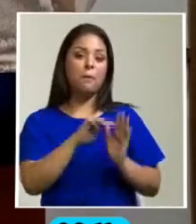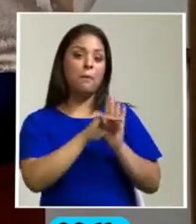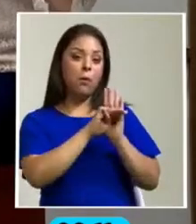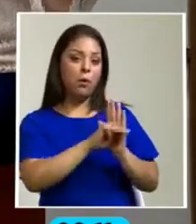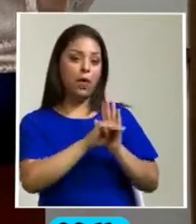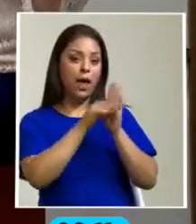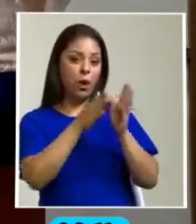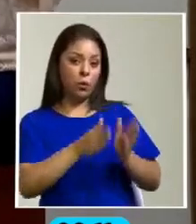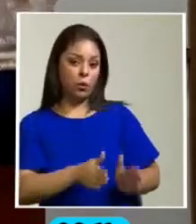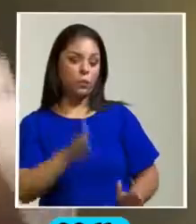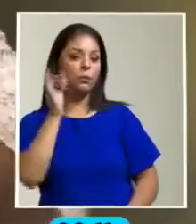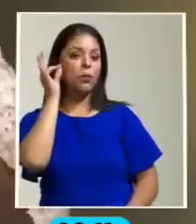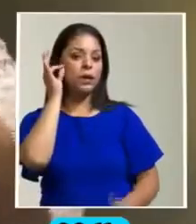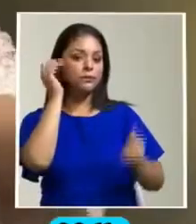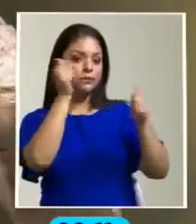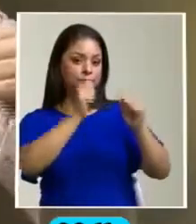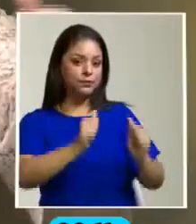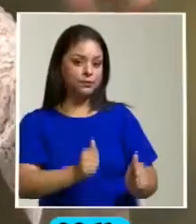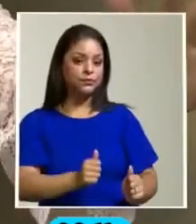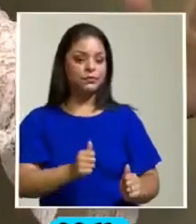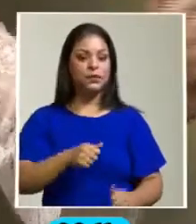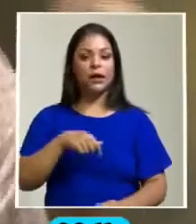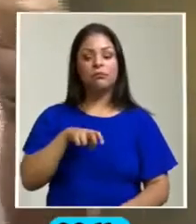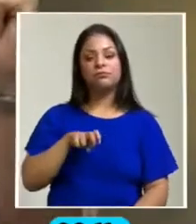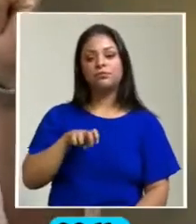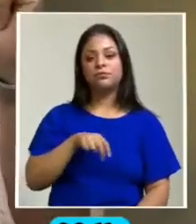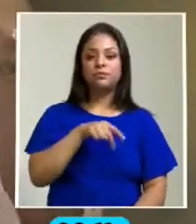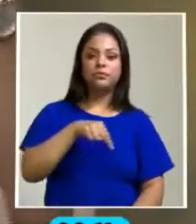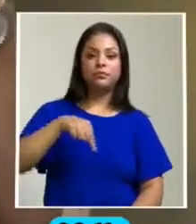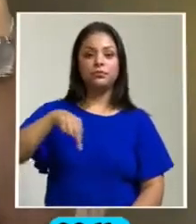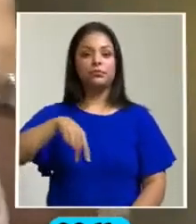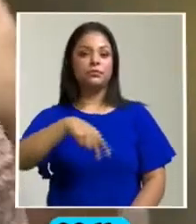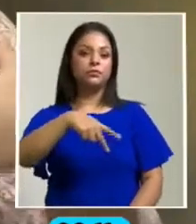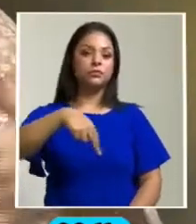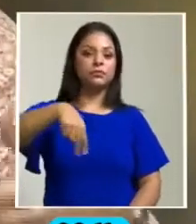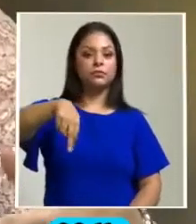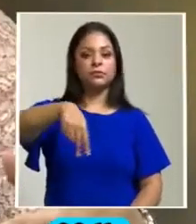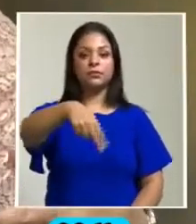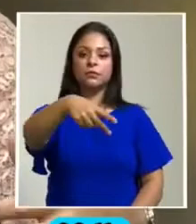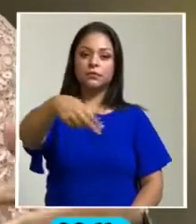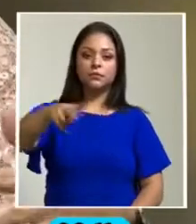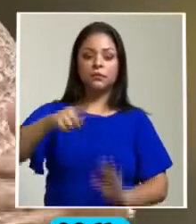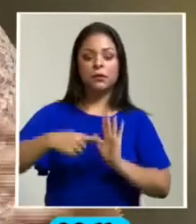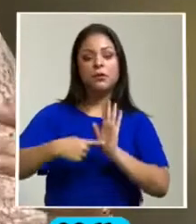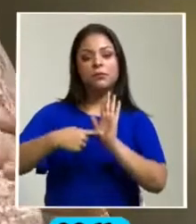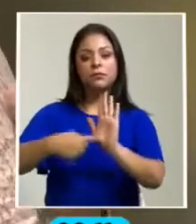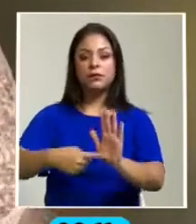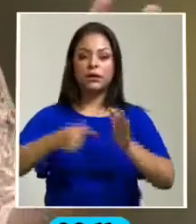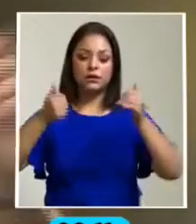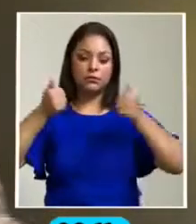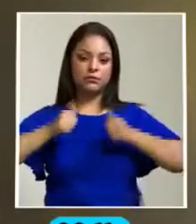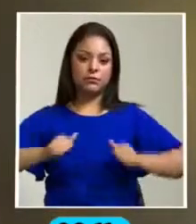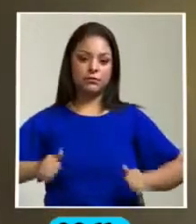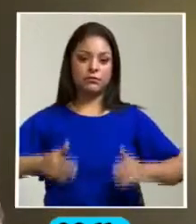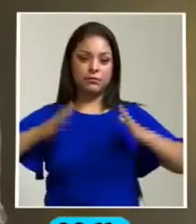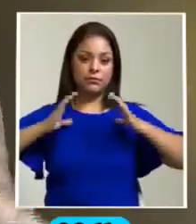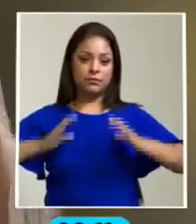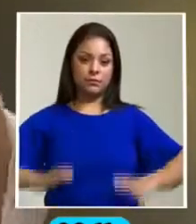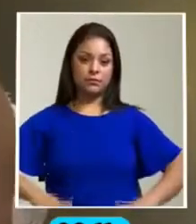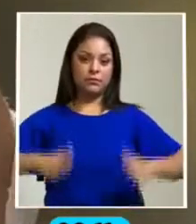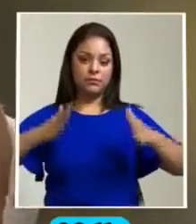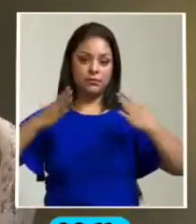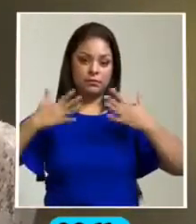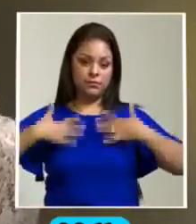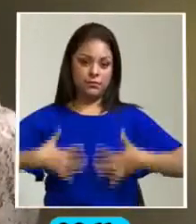Ok, que pasen. Y ellas van a ir enseñando sus trajes. Ajá. ¿Okay? Entonces podríamos